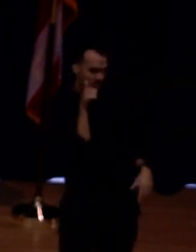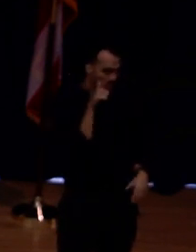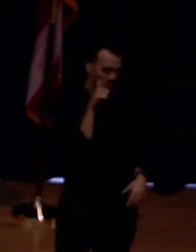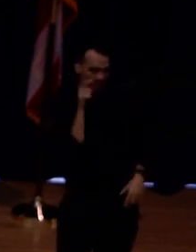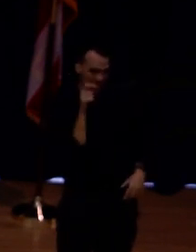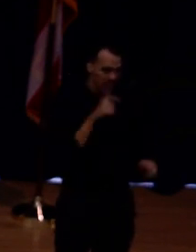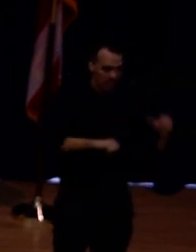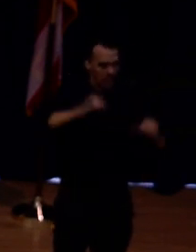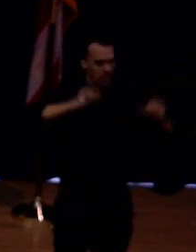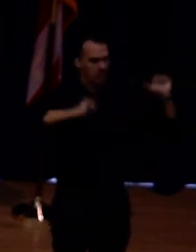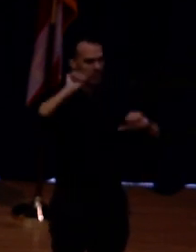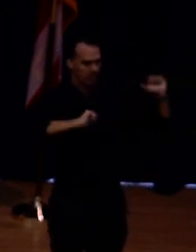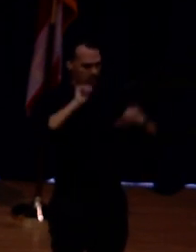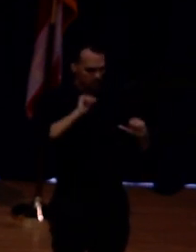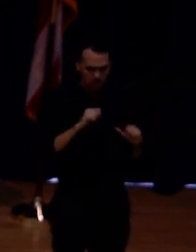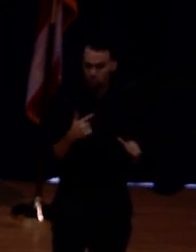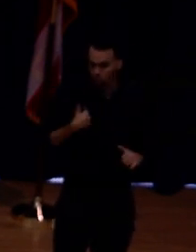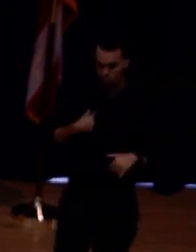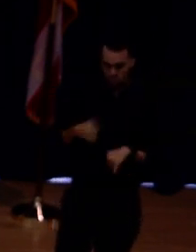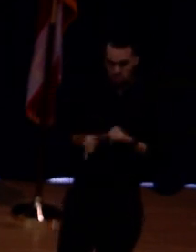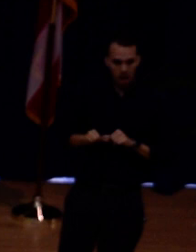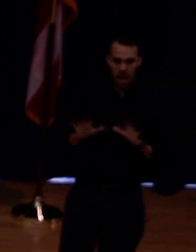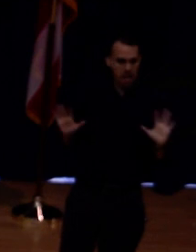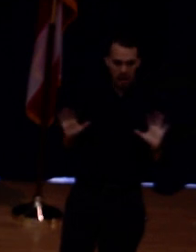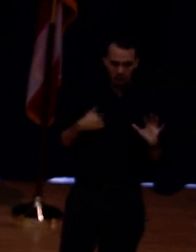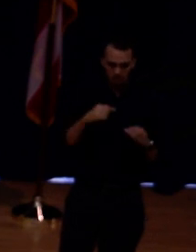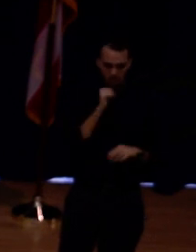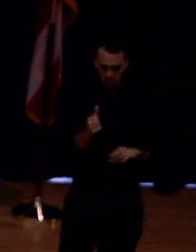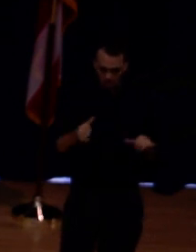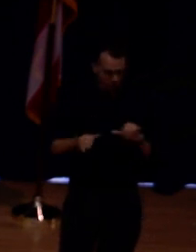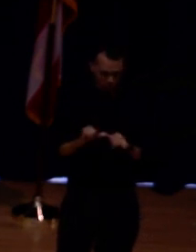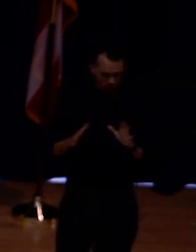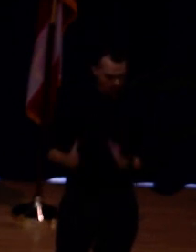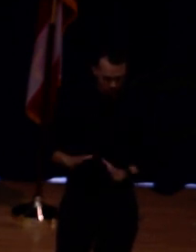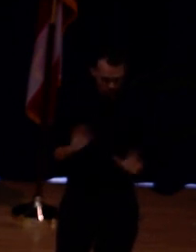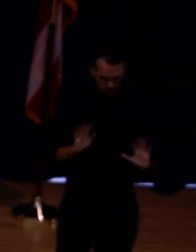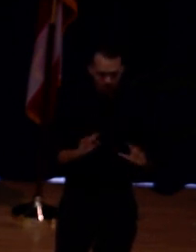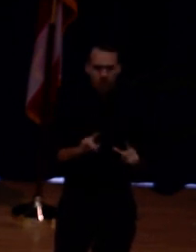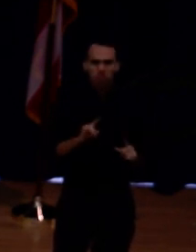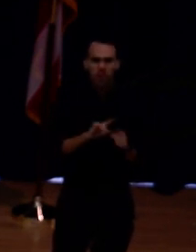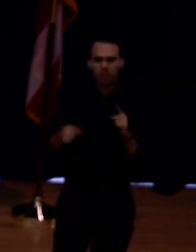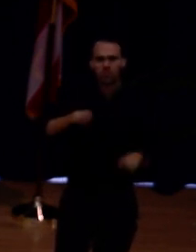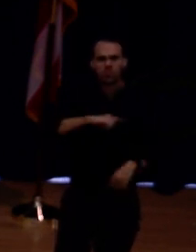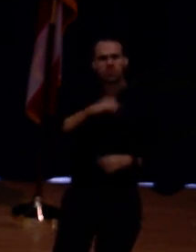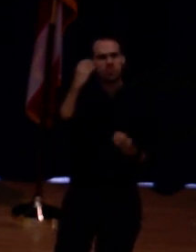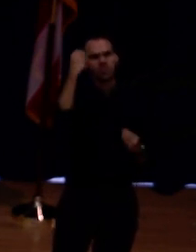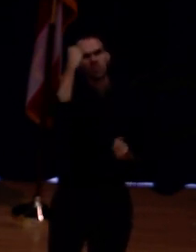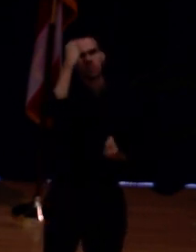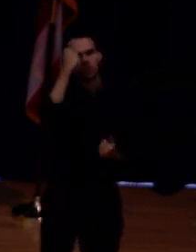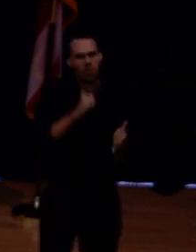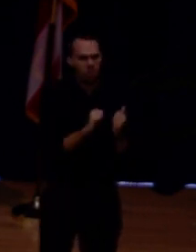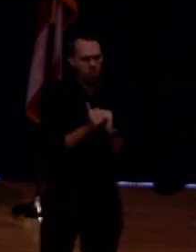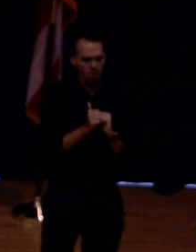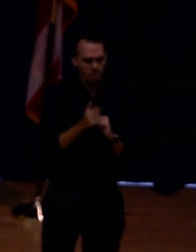entidades y de comunidad, porque yo no soy ingeniera, así que nos sentamos a pensar cómo podíamos hacer